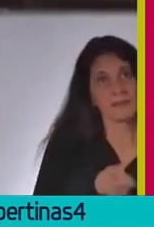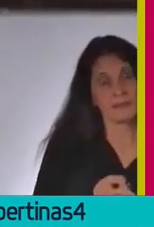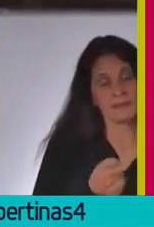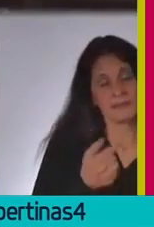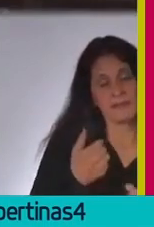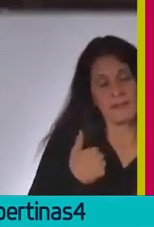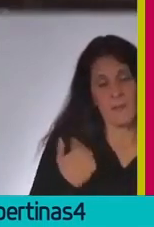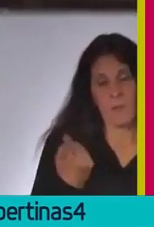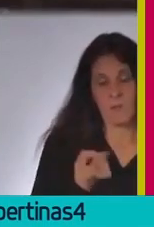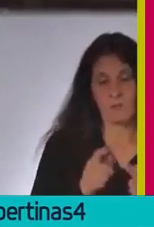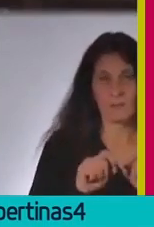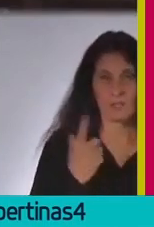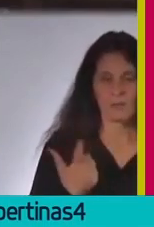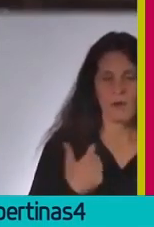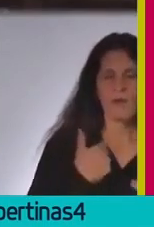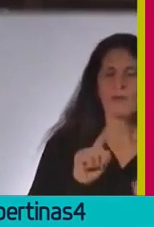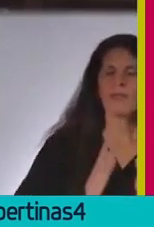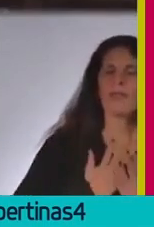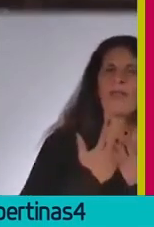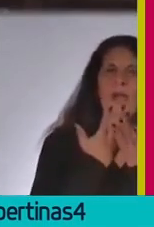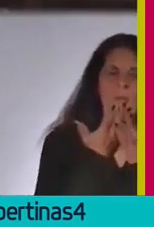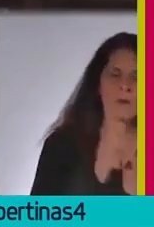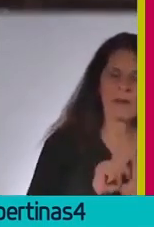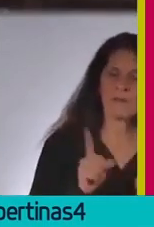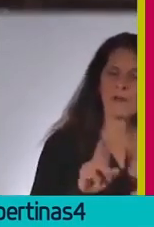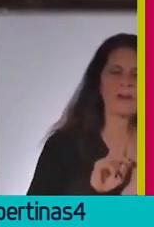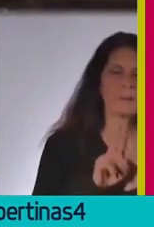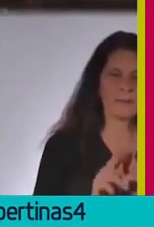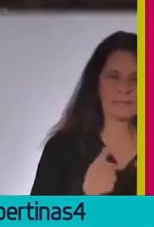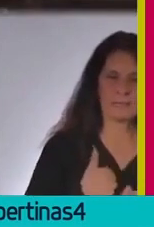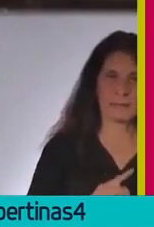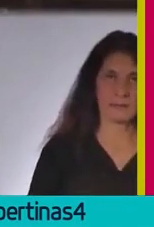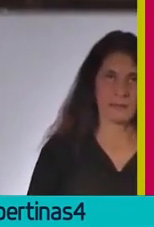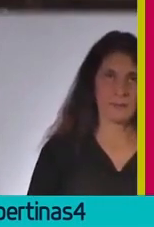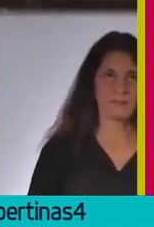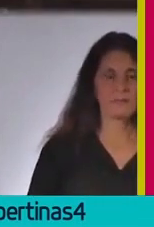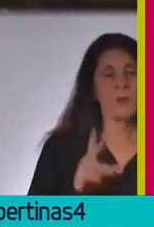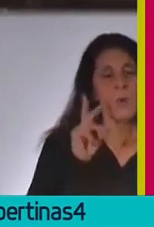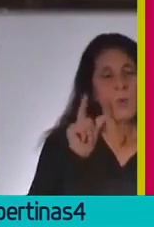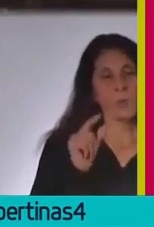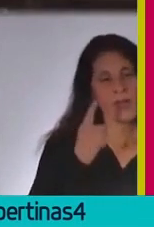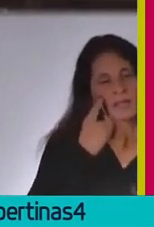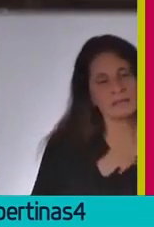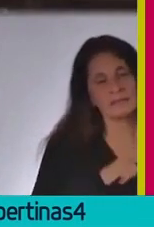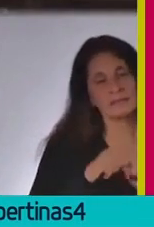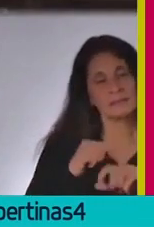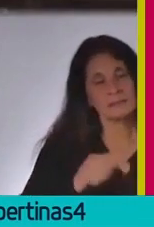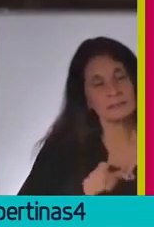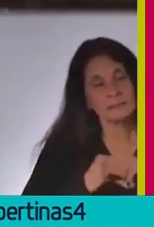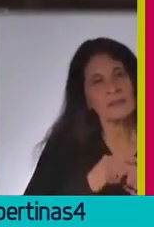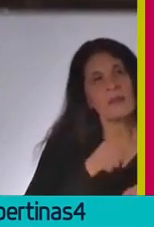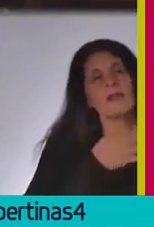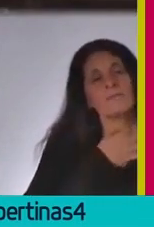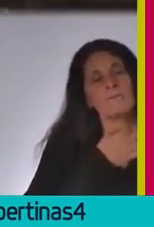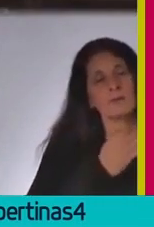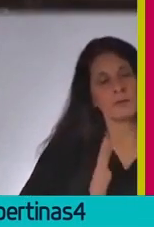sí. No sé si llegaron a ver ustedes a Alberto Heber. Los